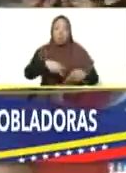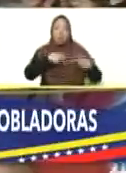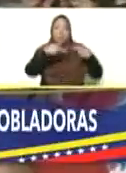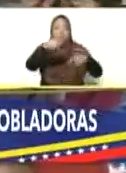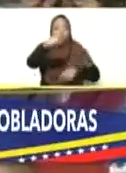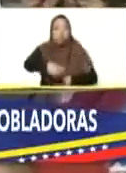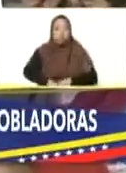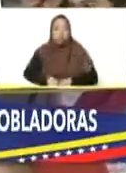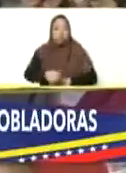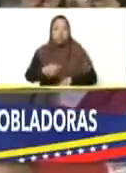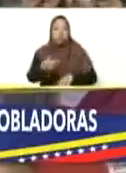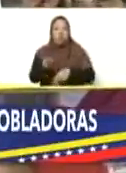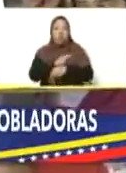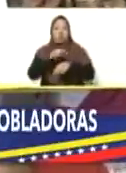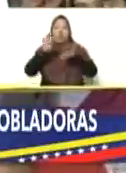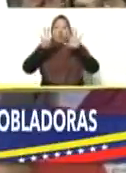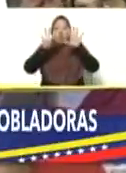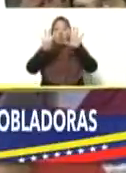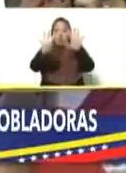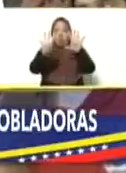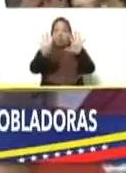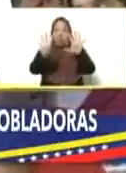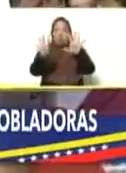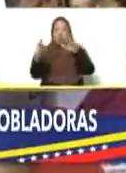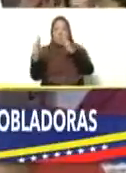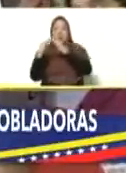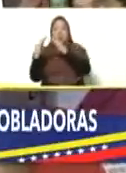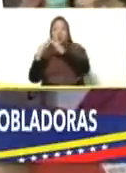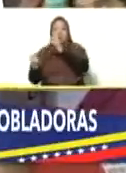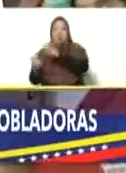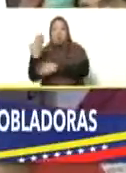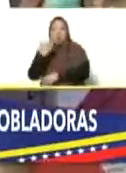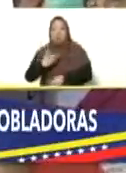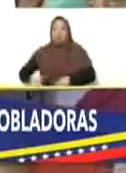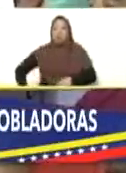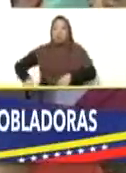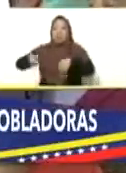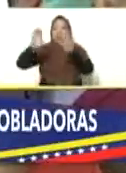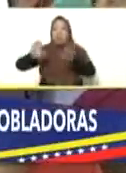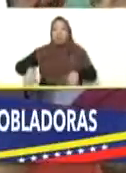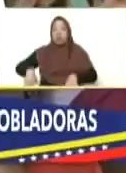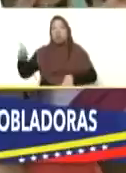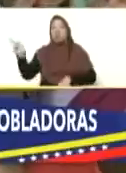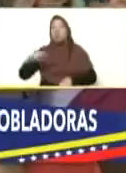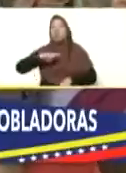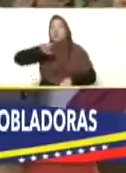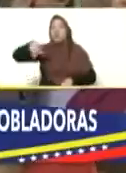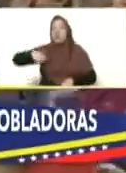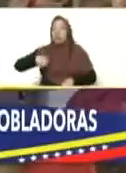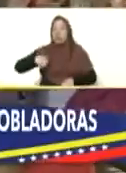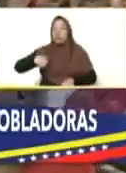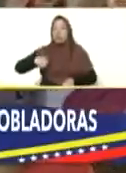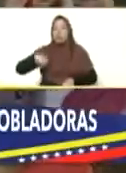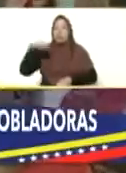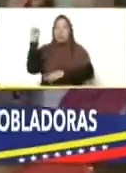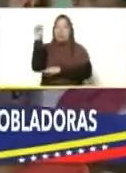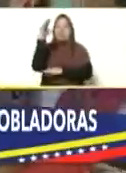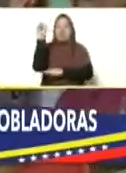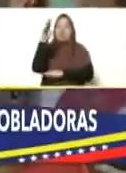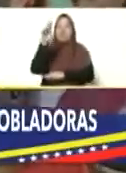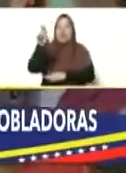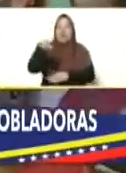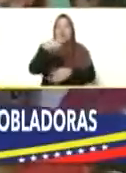fuimos los del 9 lo que nos fuimos para miraflores cuando se perdió la asamblea eso estamos nosotros para decirle a usted